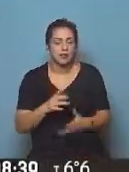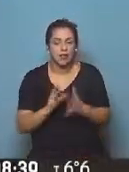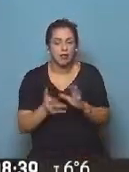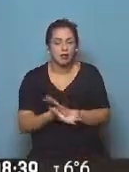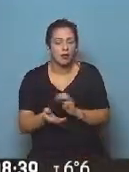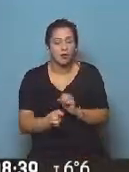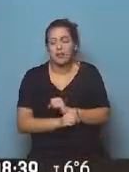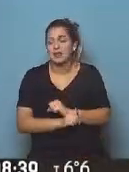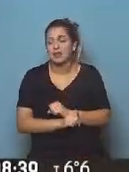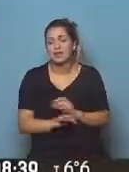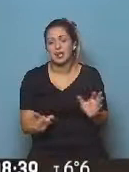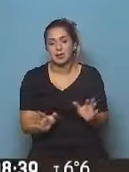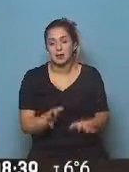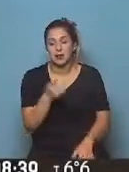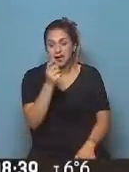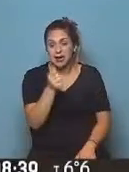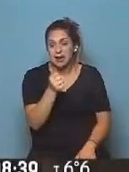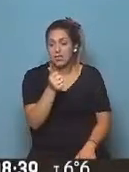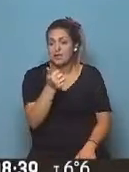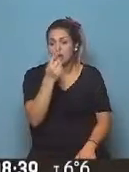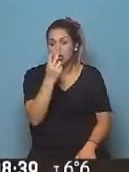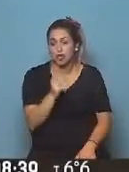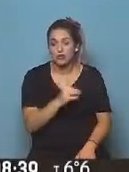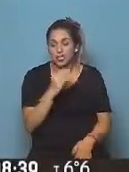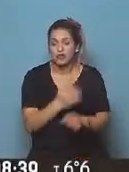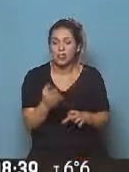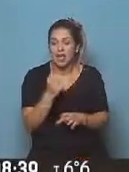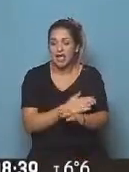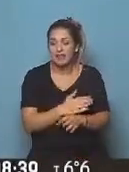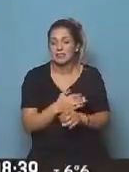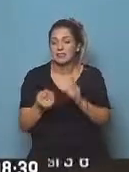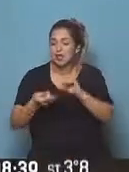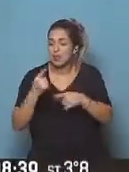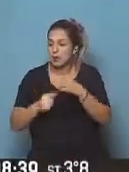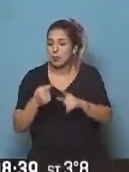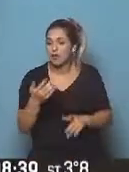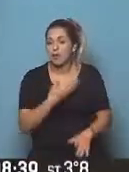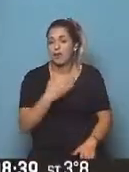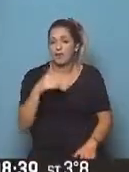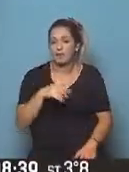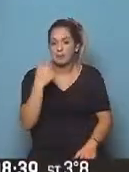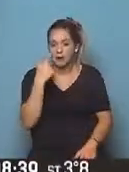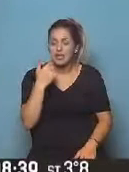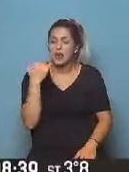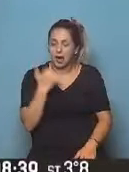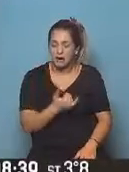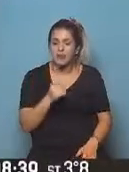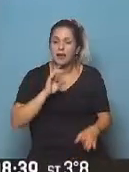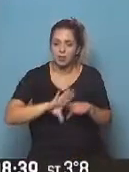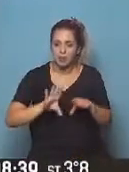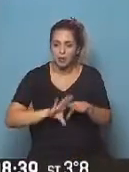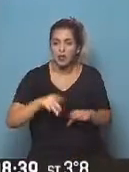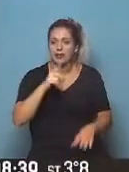lapso de prácticamente dos años antes del acuerdo con el fondo se asumamos 100.000 millones de dólares